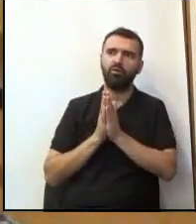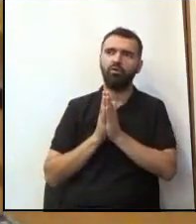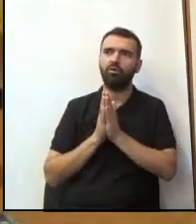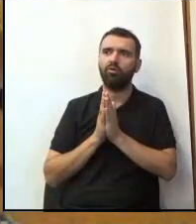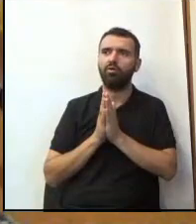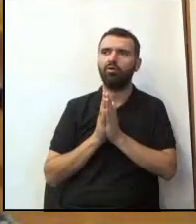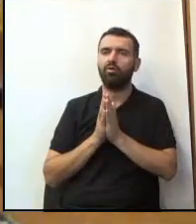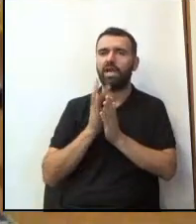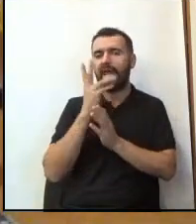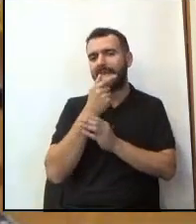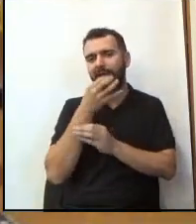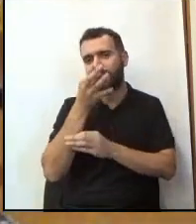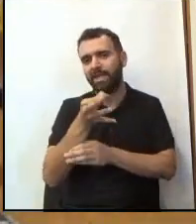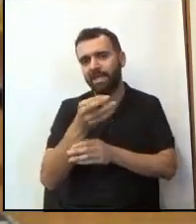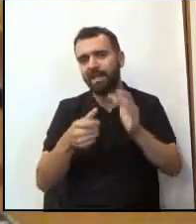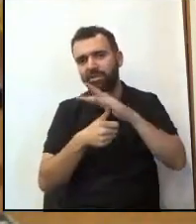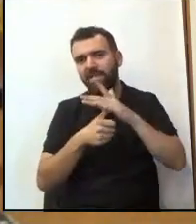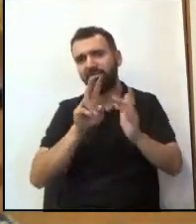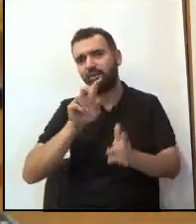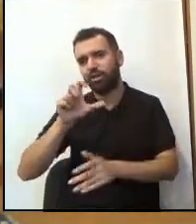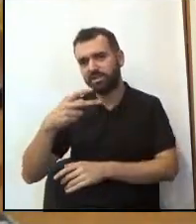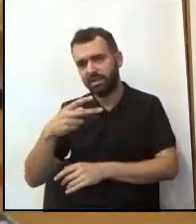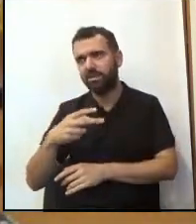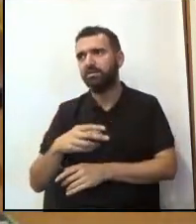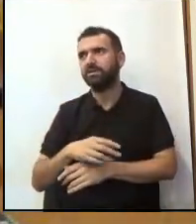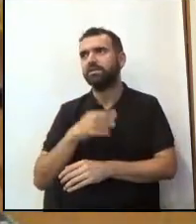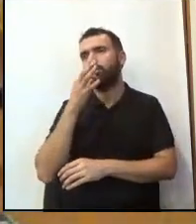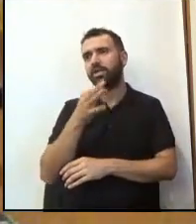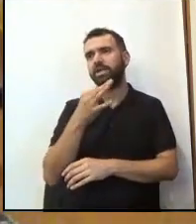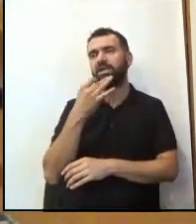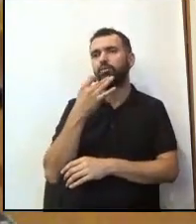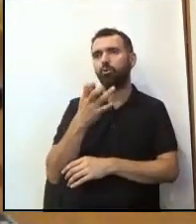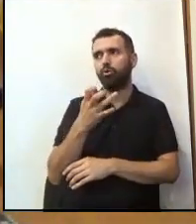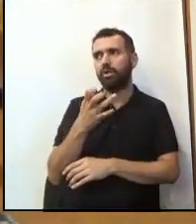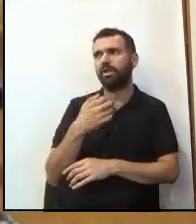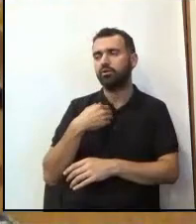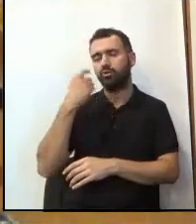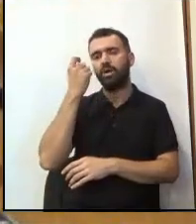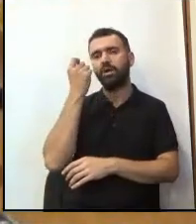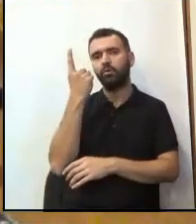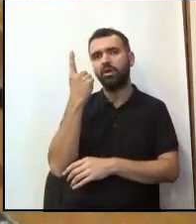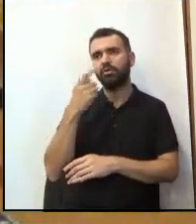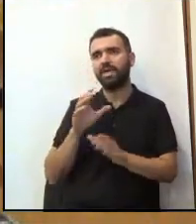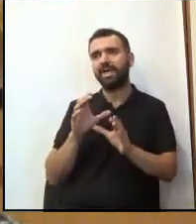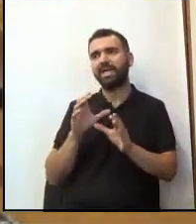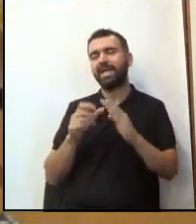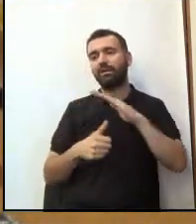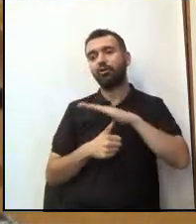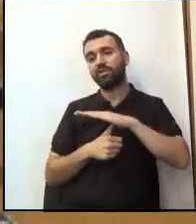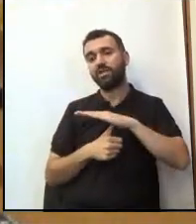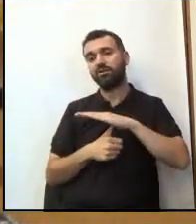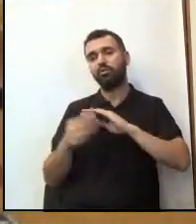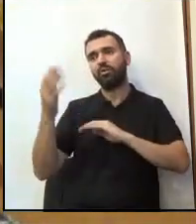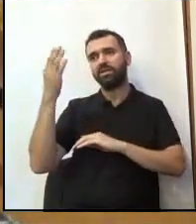le dije a la concejala Chávez, se lo dije porque encuentro que el consejo pasado ya